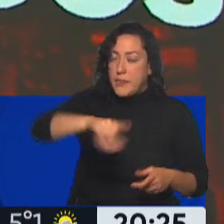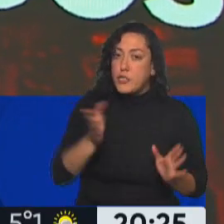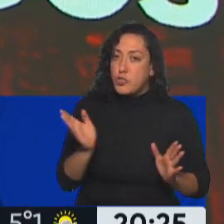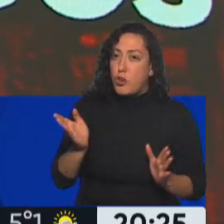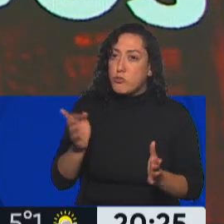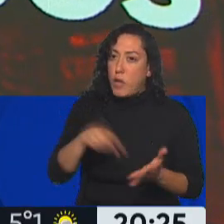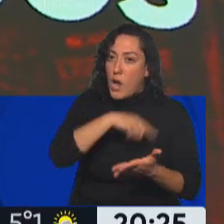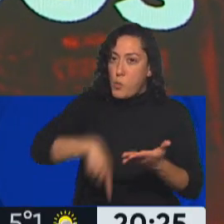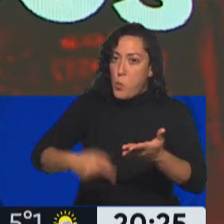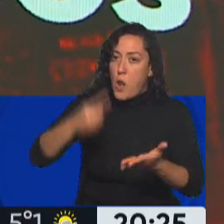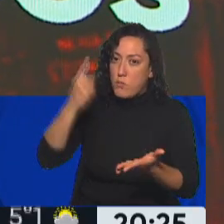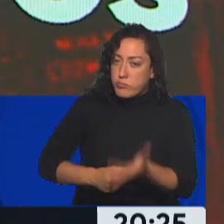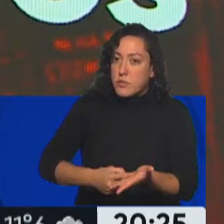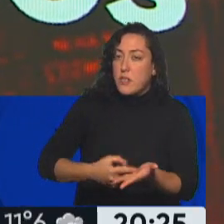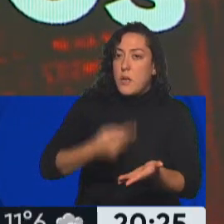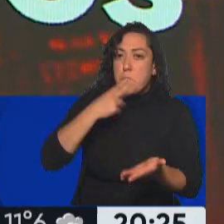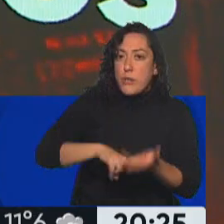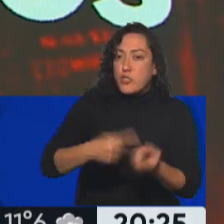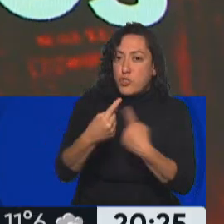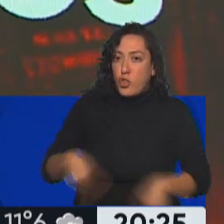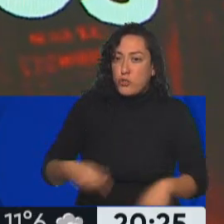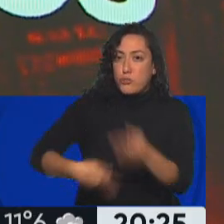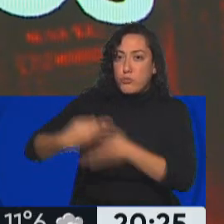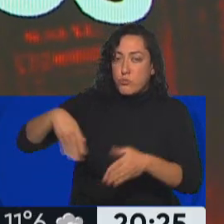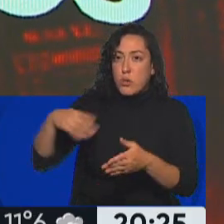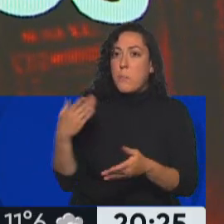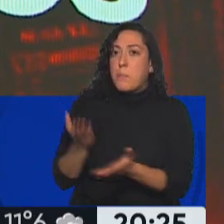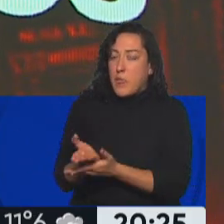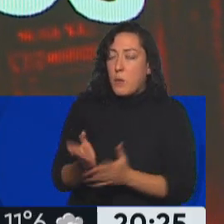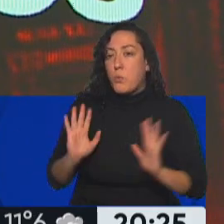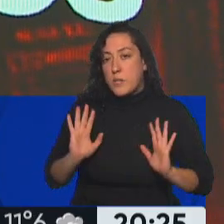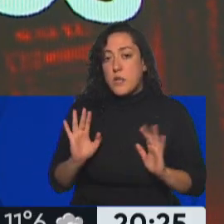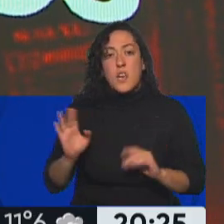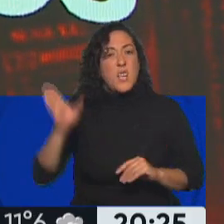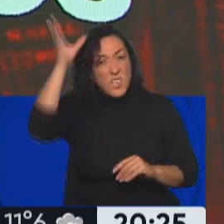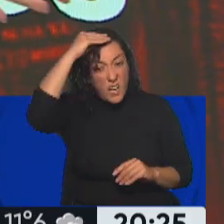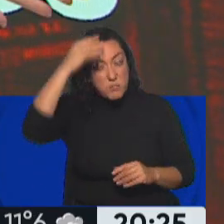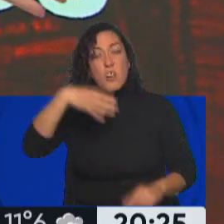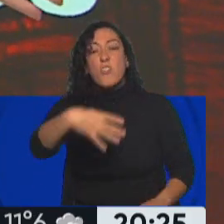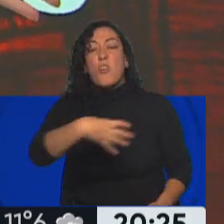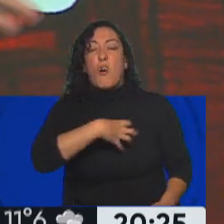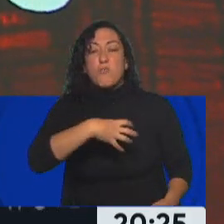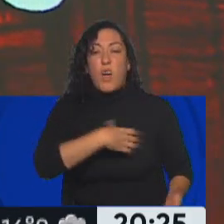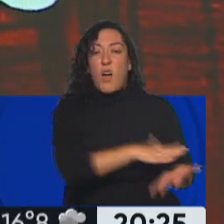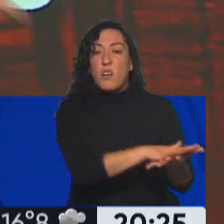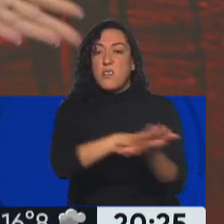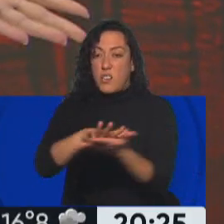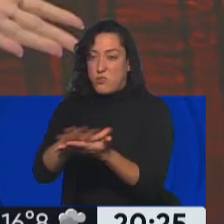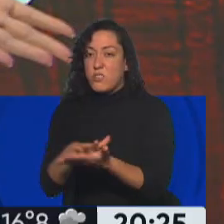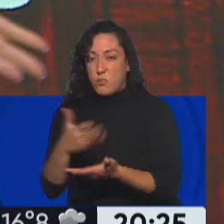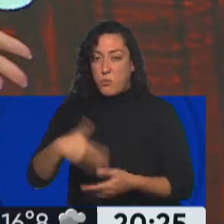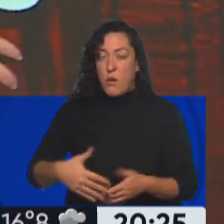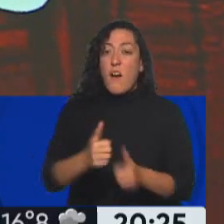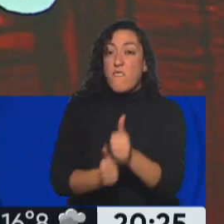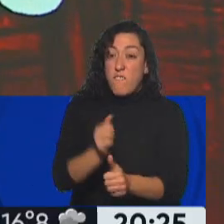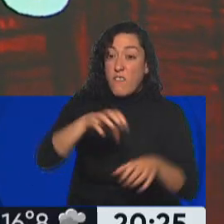marcha atrás en los aranceles, pero Donald Trump se muestra confiado en poder negociar y, en palabras de él, lo que quiere es que las fábricas